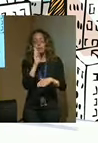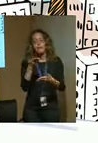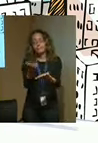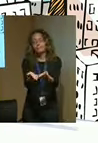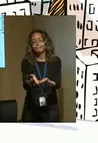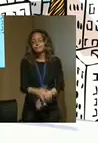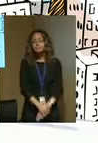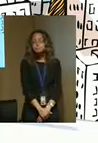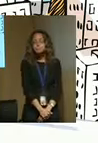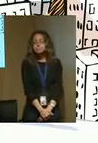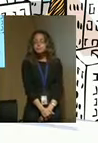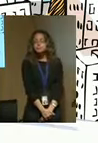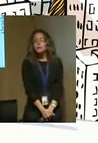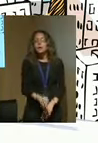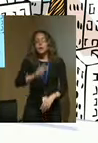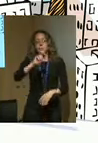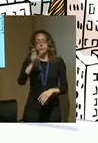Muchas gracias. ¿Otra pregunta?